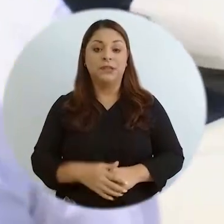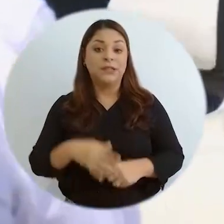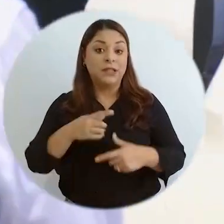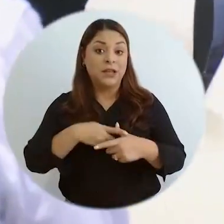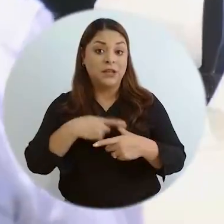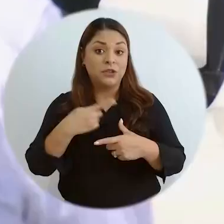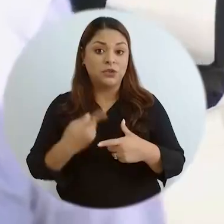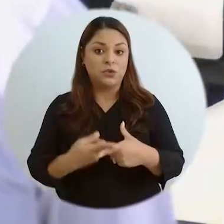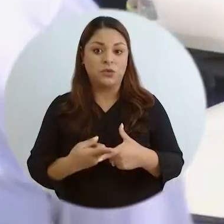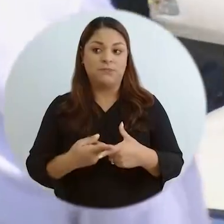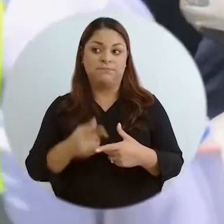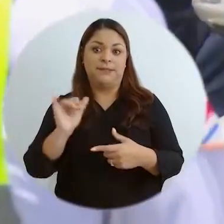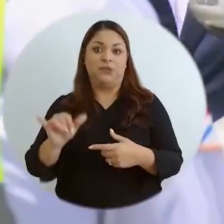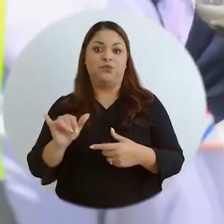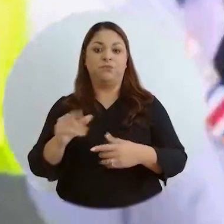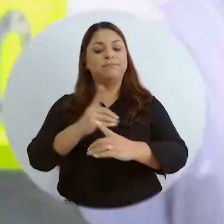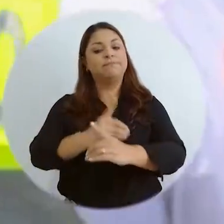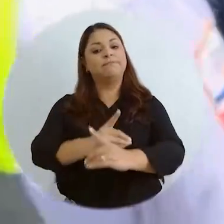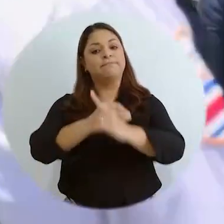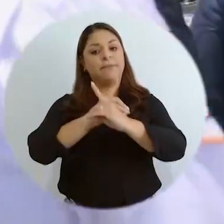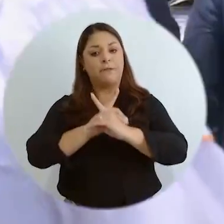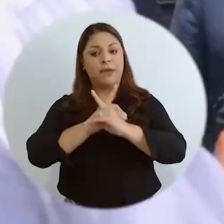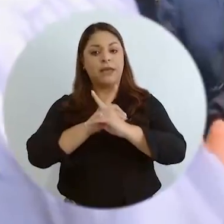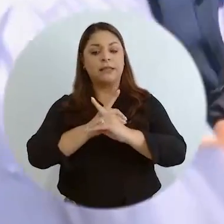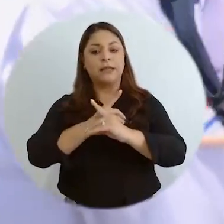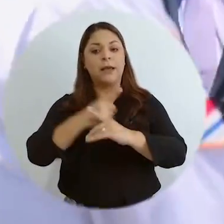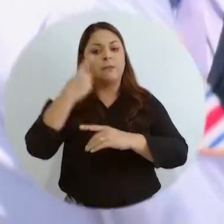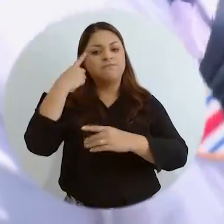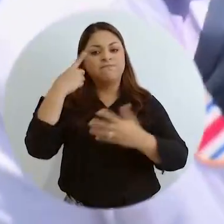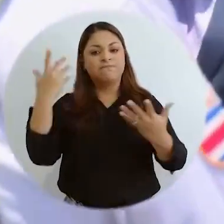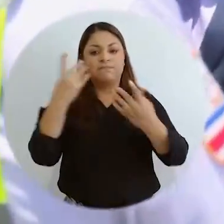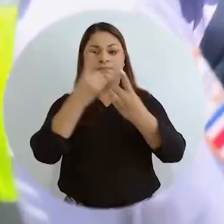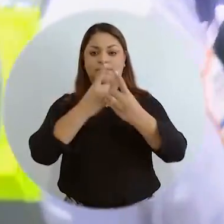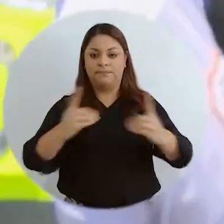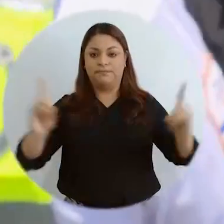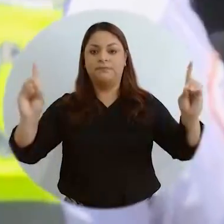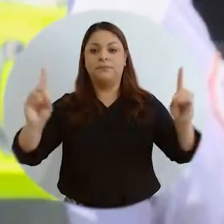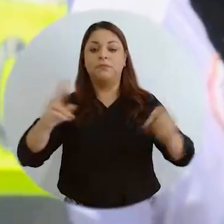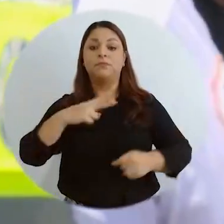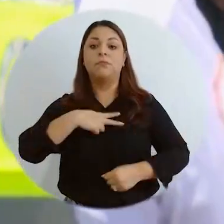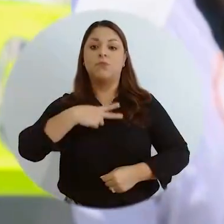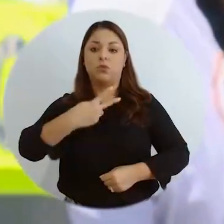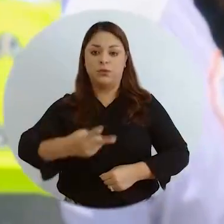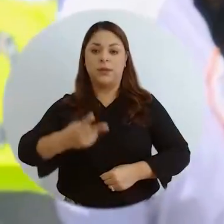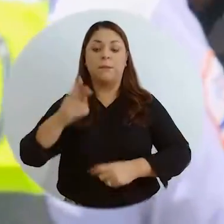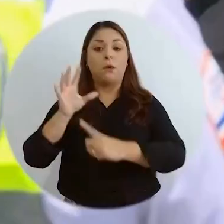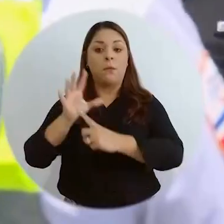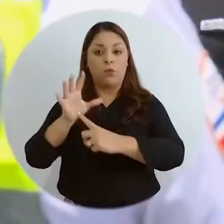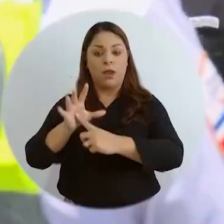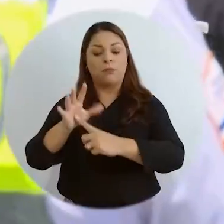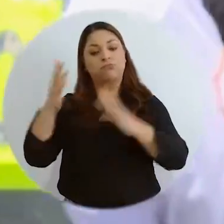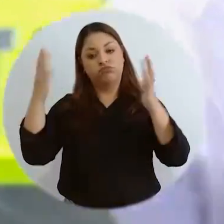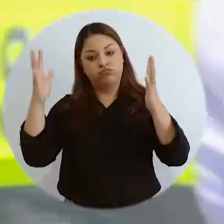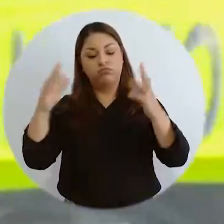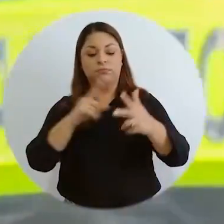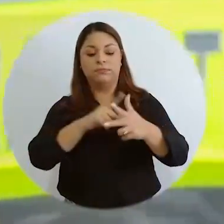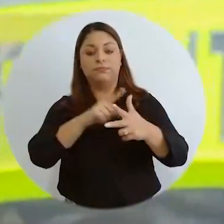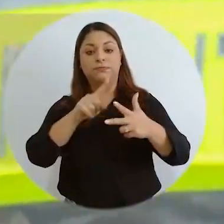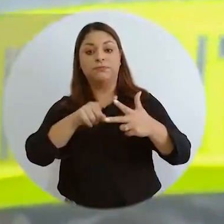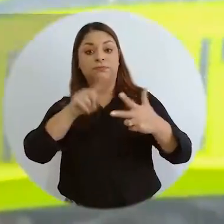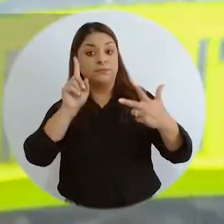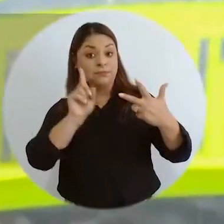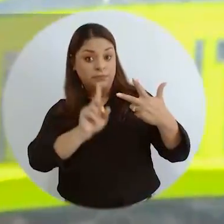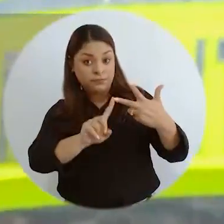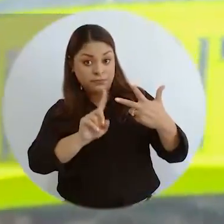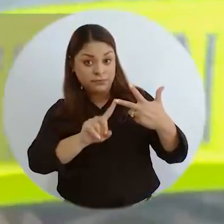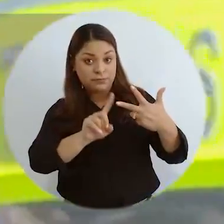voluntad popular. Y tercero, también en el ámbito nacional, una iniciativa que